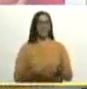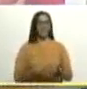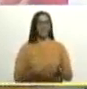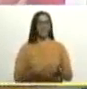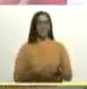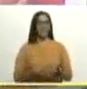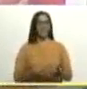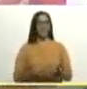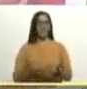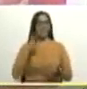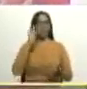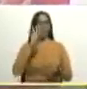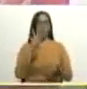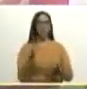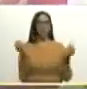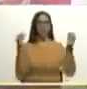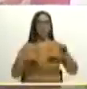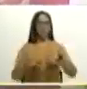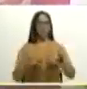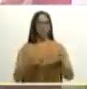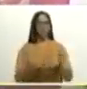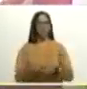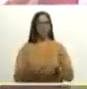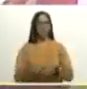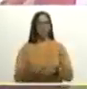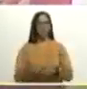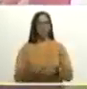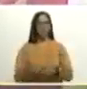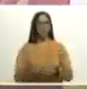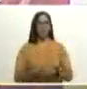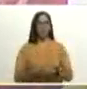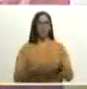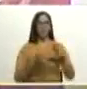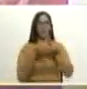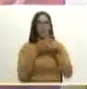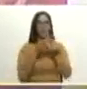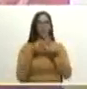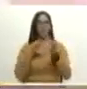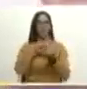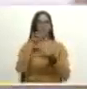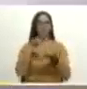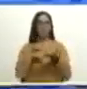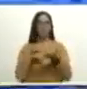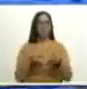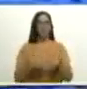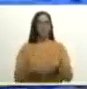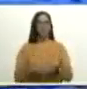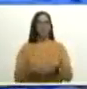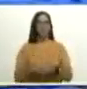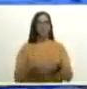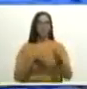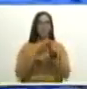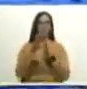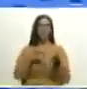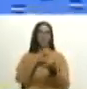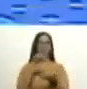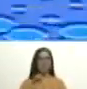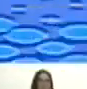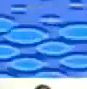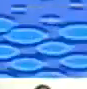Los cuatro consensos de la Unión Nacional, del Avance Nacional,